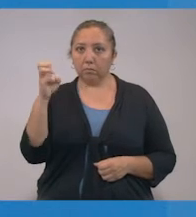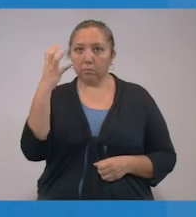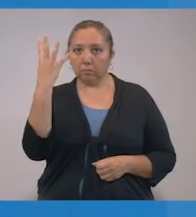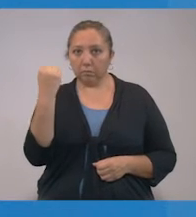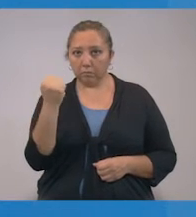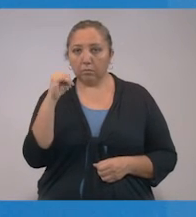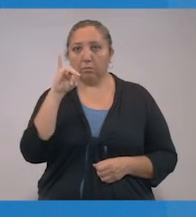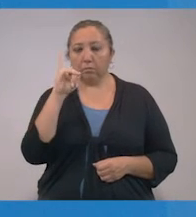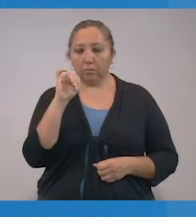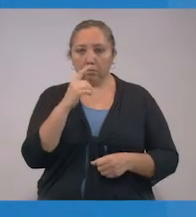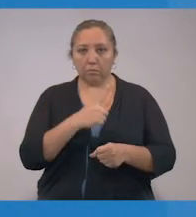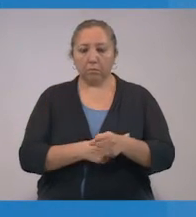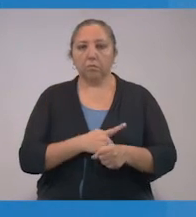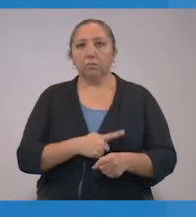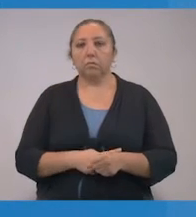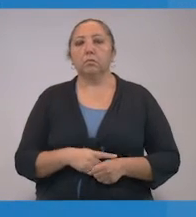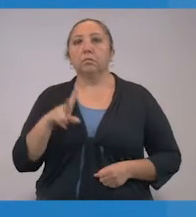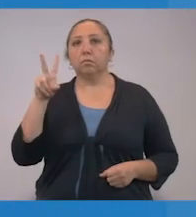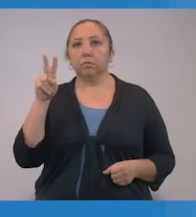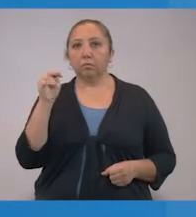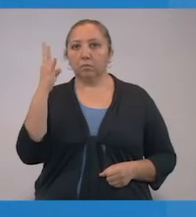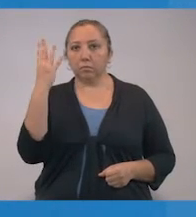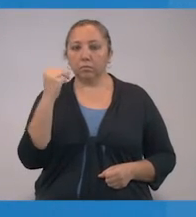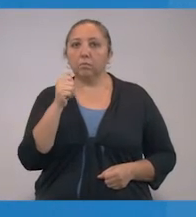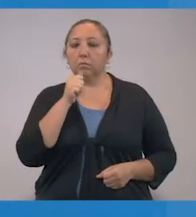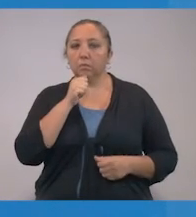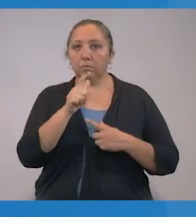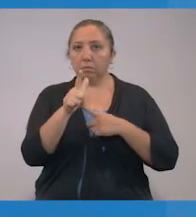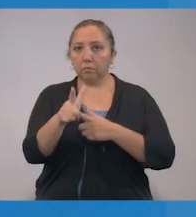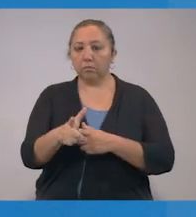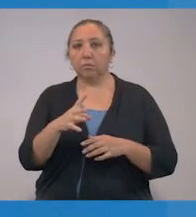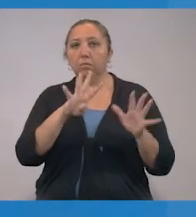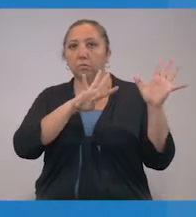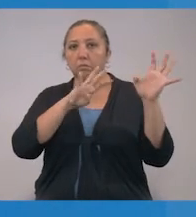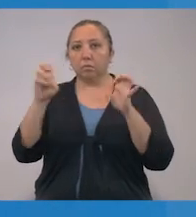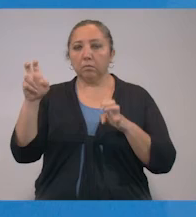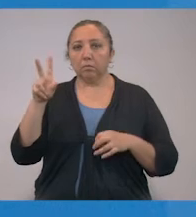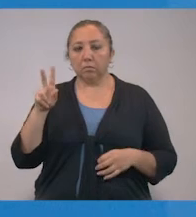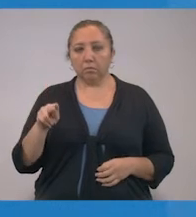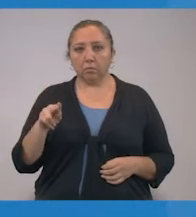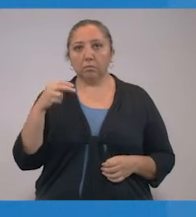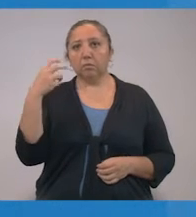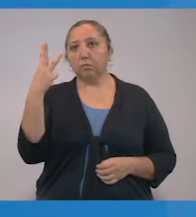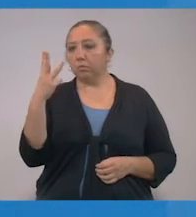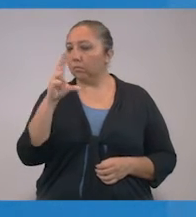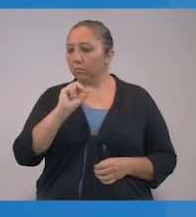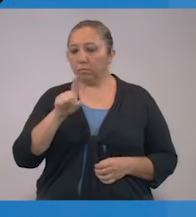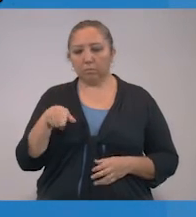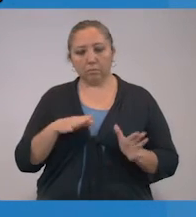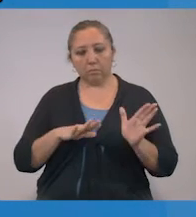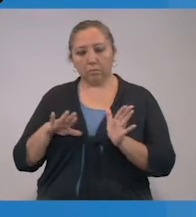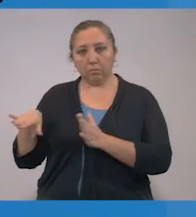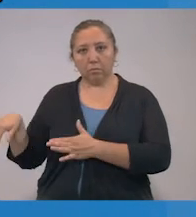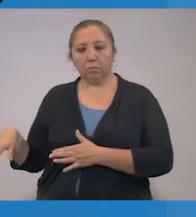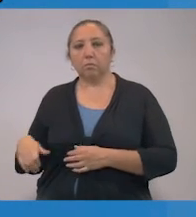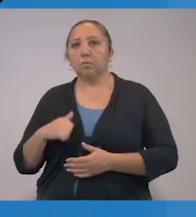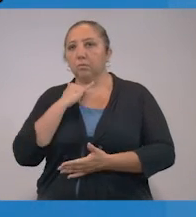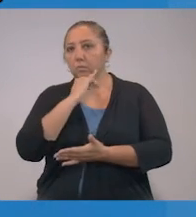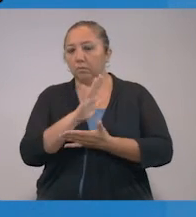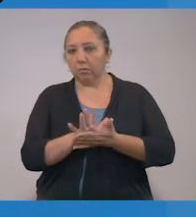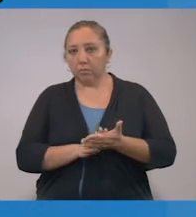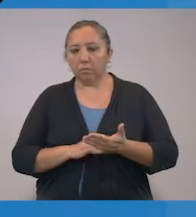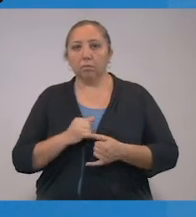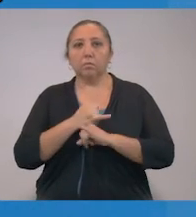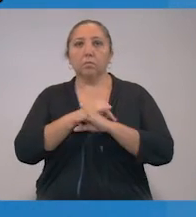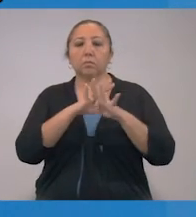309 casos han dado positivo, 89 continúan en estudio y 983 casos ya fueron descartados. Lamentablemente, en